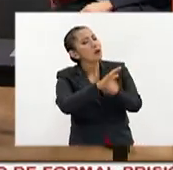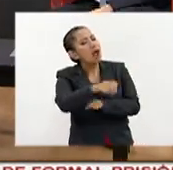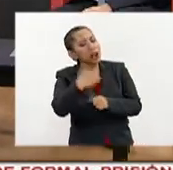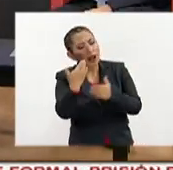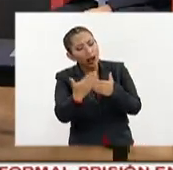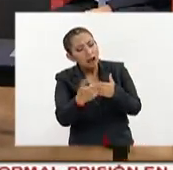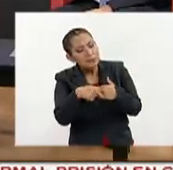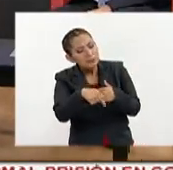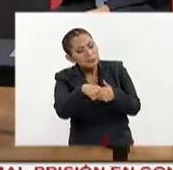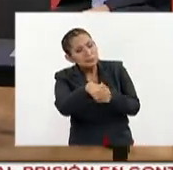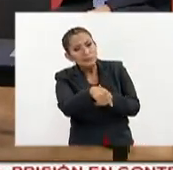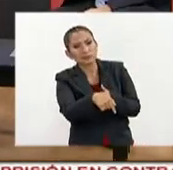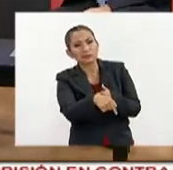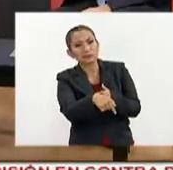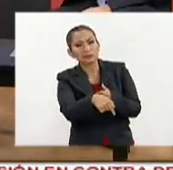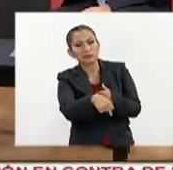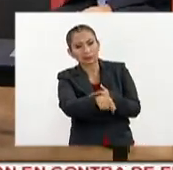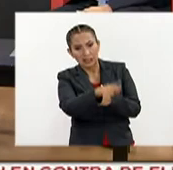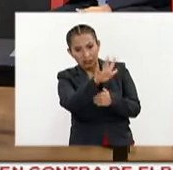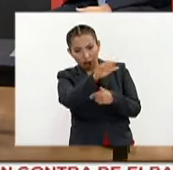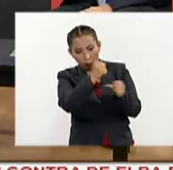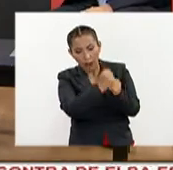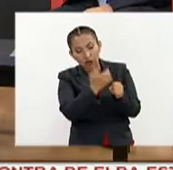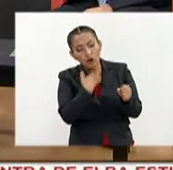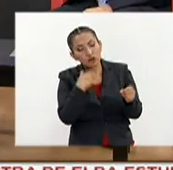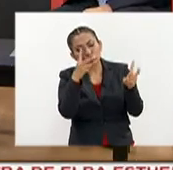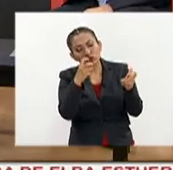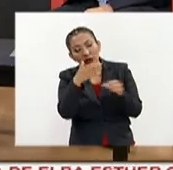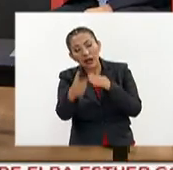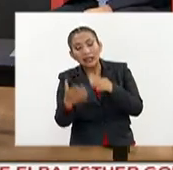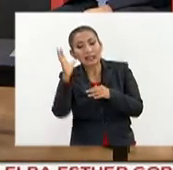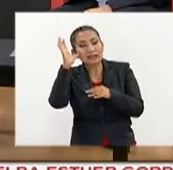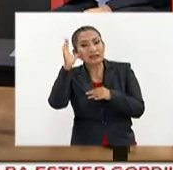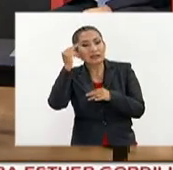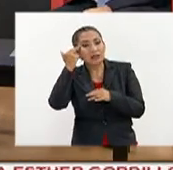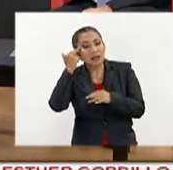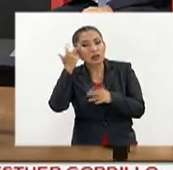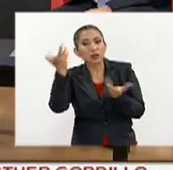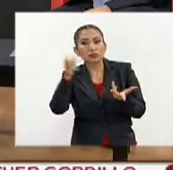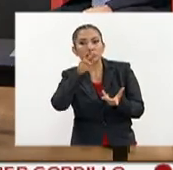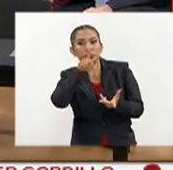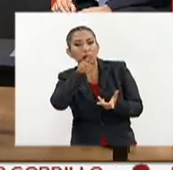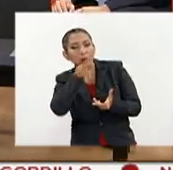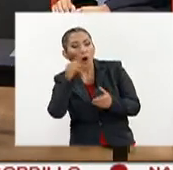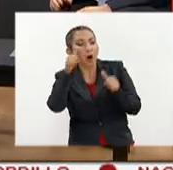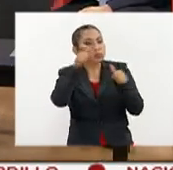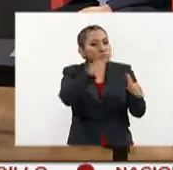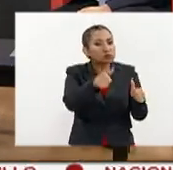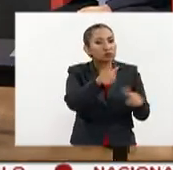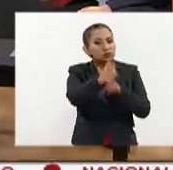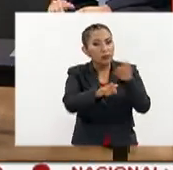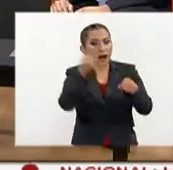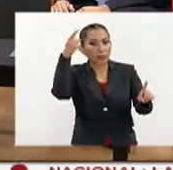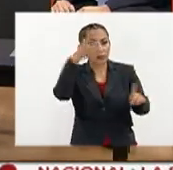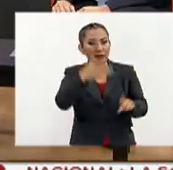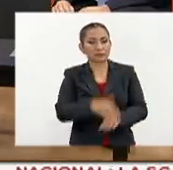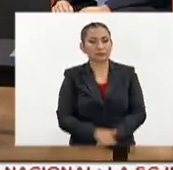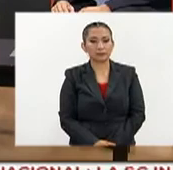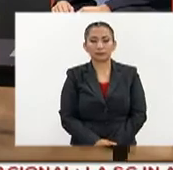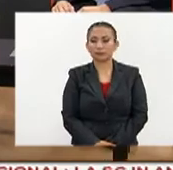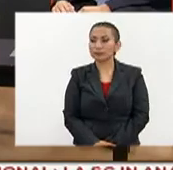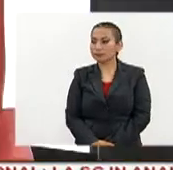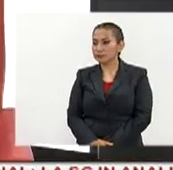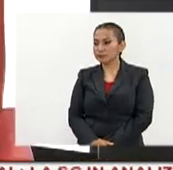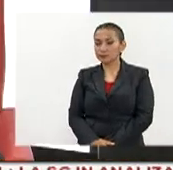a estar a partir los próximos 5 años, pero también más adelante, los chinos preocupados o atendiendo para llegar a este objetivo precisamente?